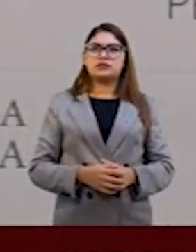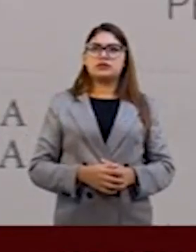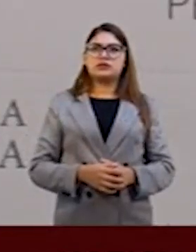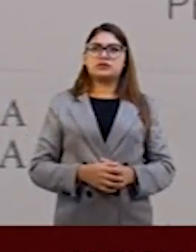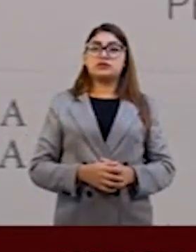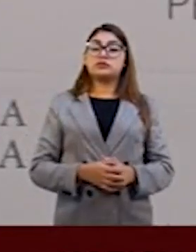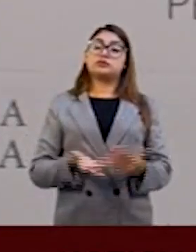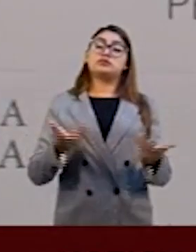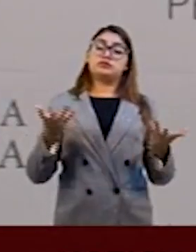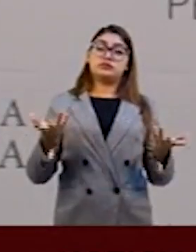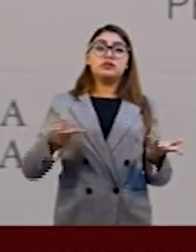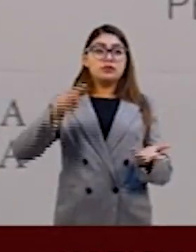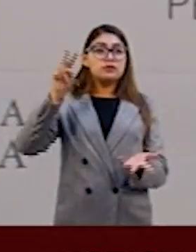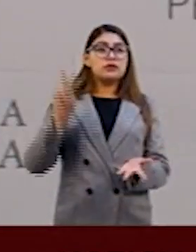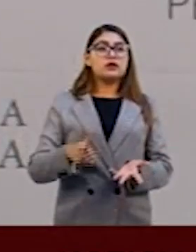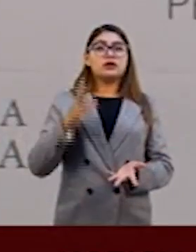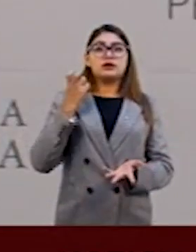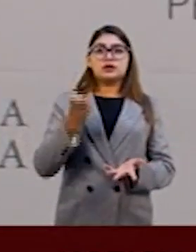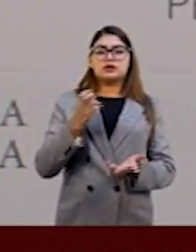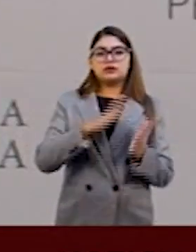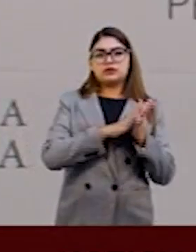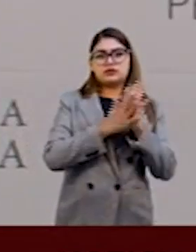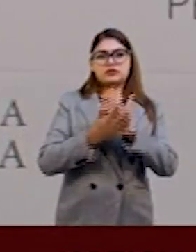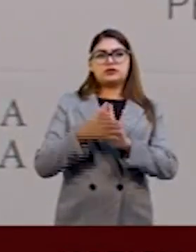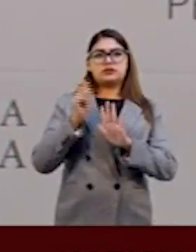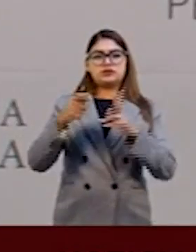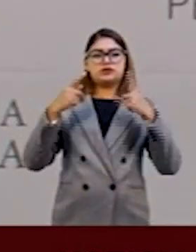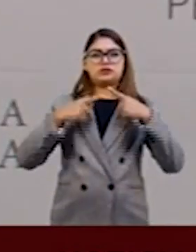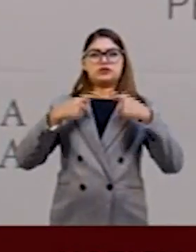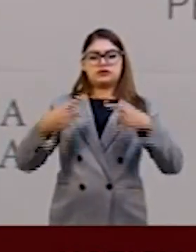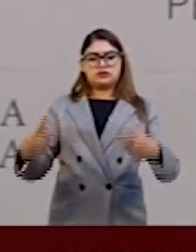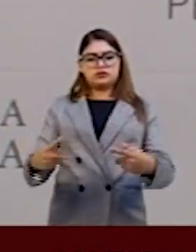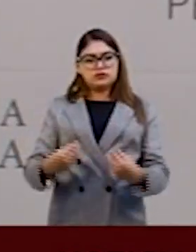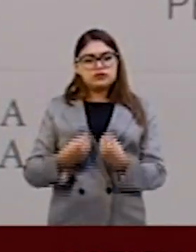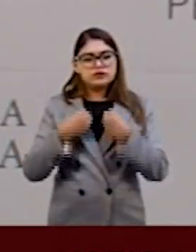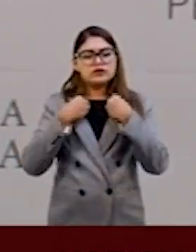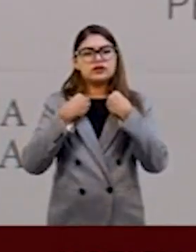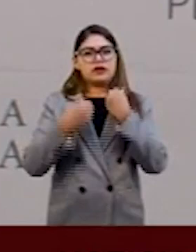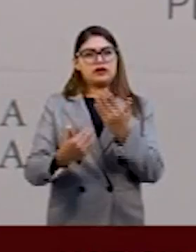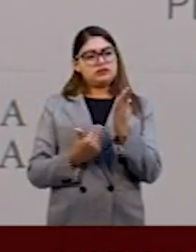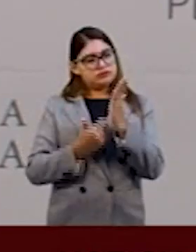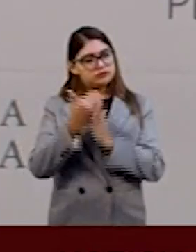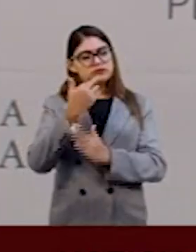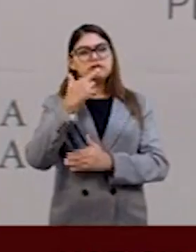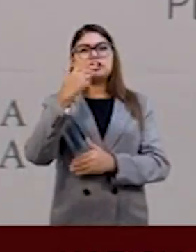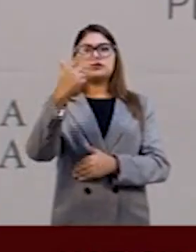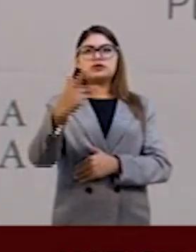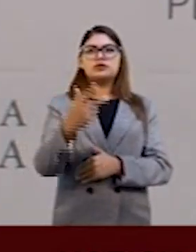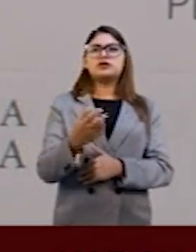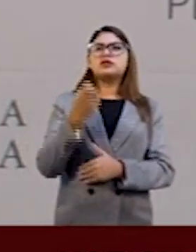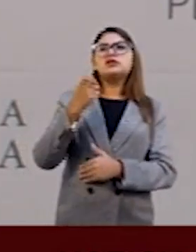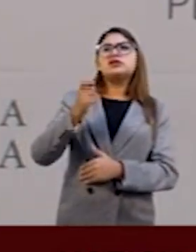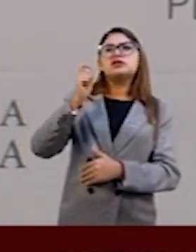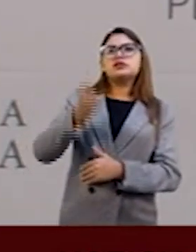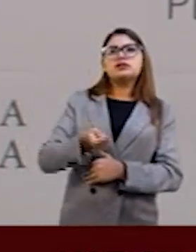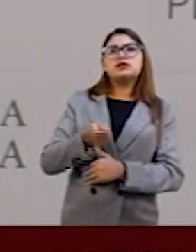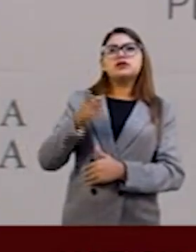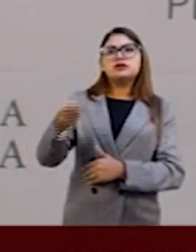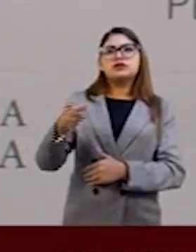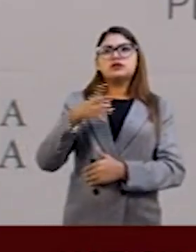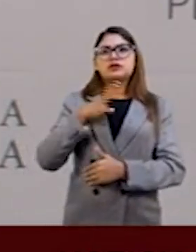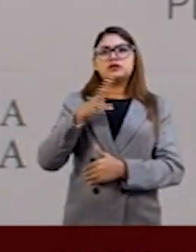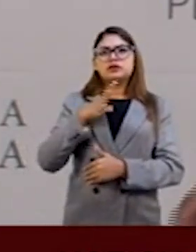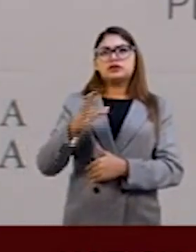Sin duda, eso se traduce en mejor calidad de vida para los mexicanos y obviamente en